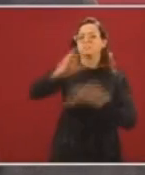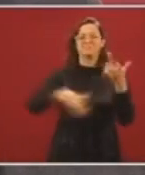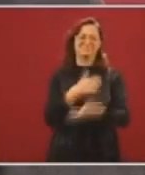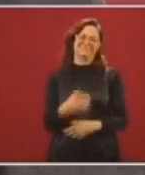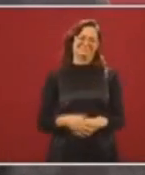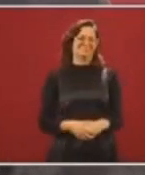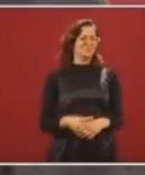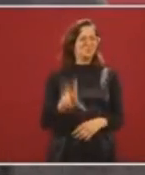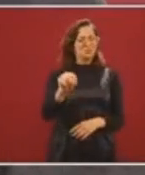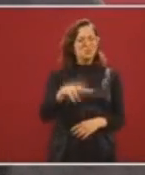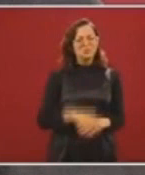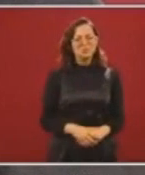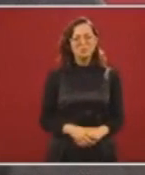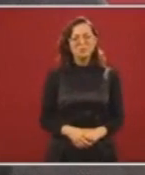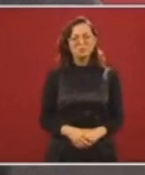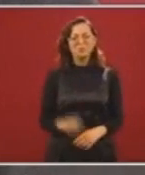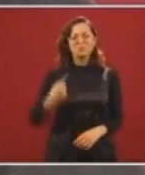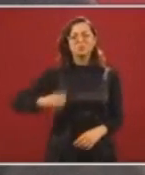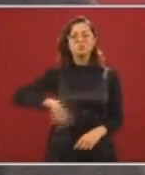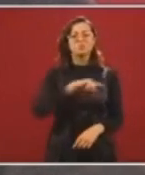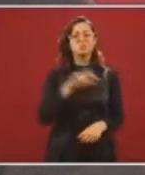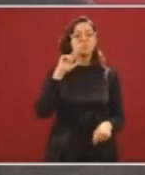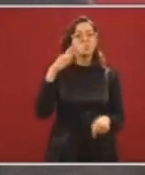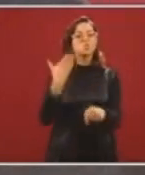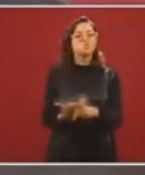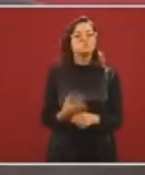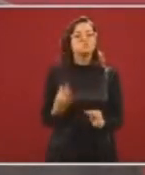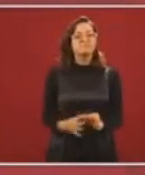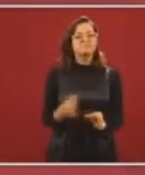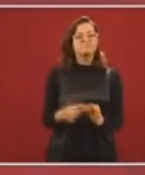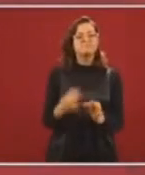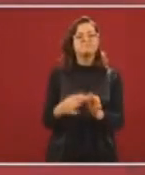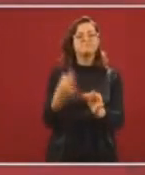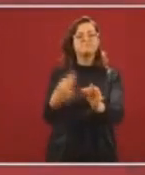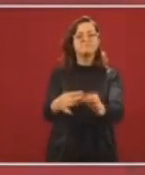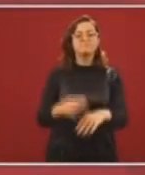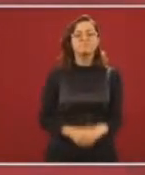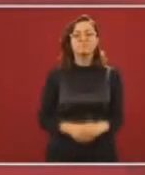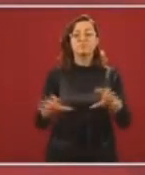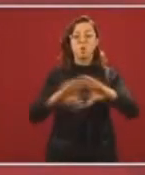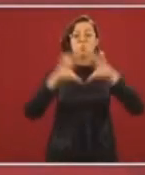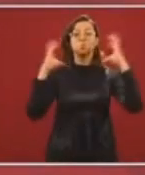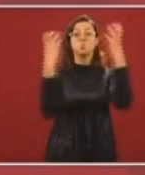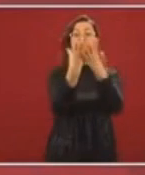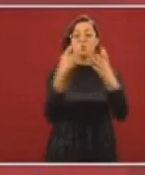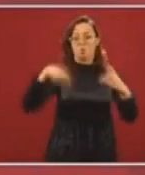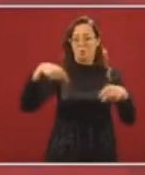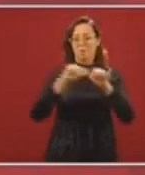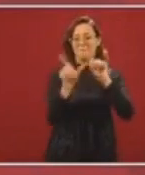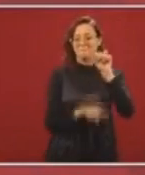Nosotros estamos actuando de manera responsable. Es de los países del mundo